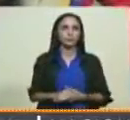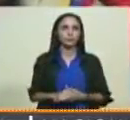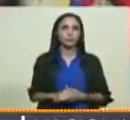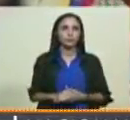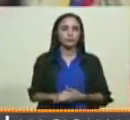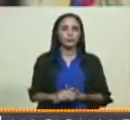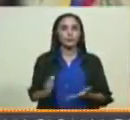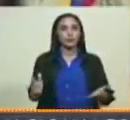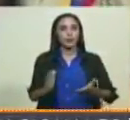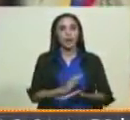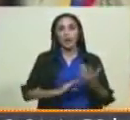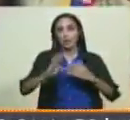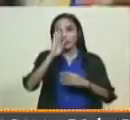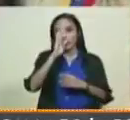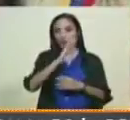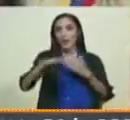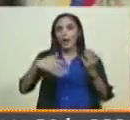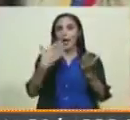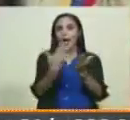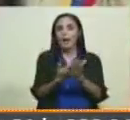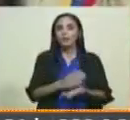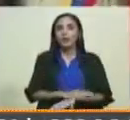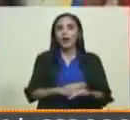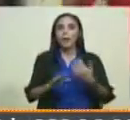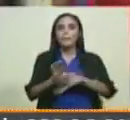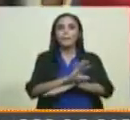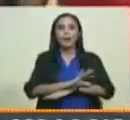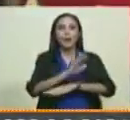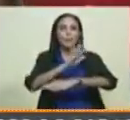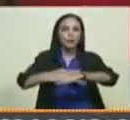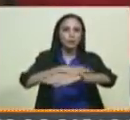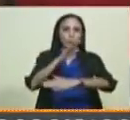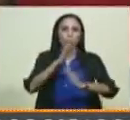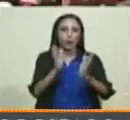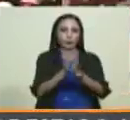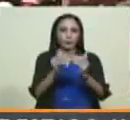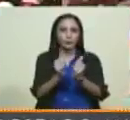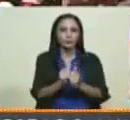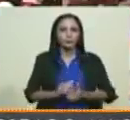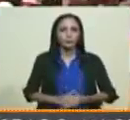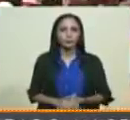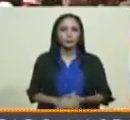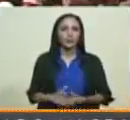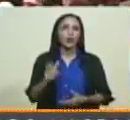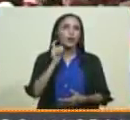de Cabimas a Barcelona, de Puerto Ordaz a Guarena,